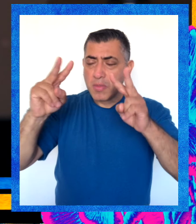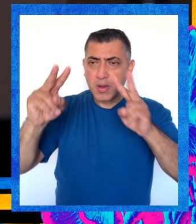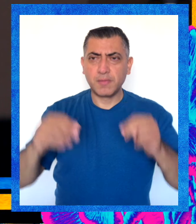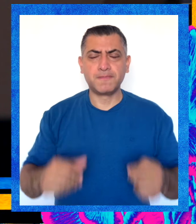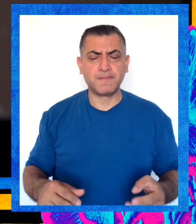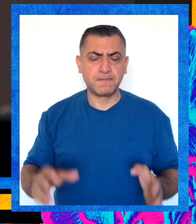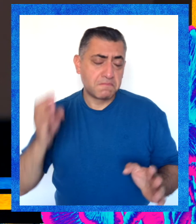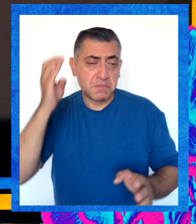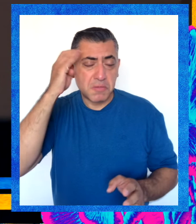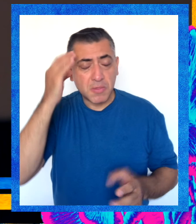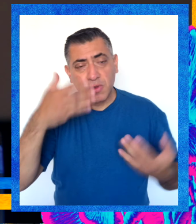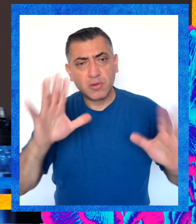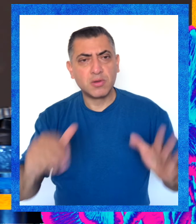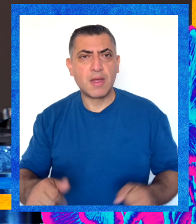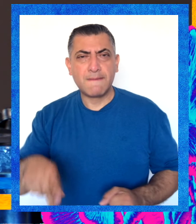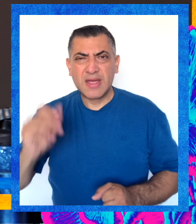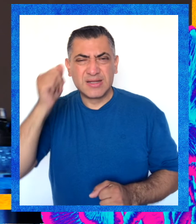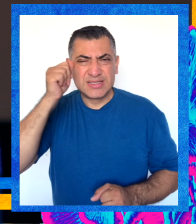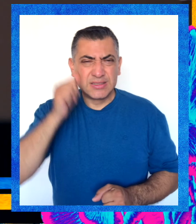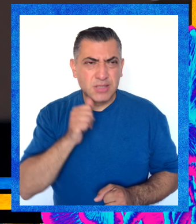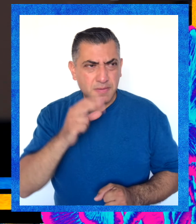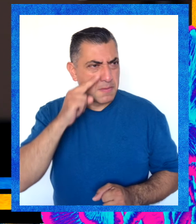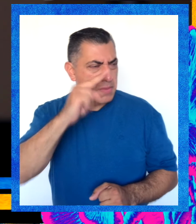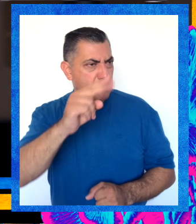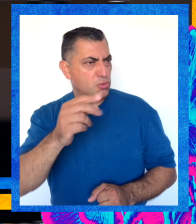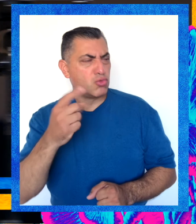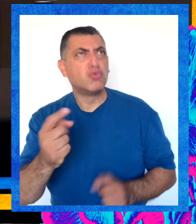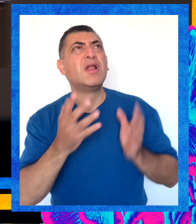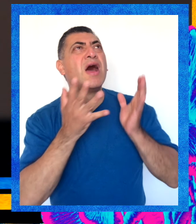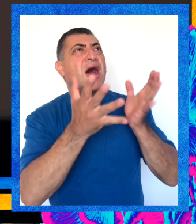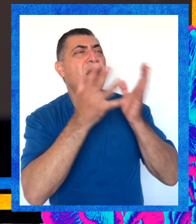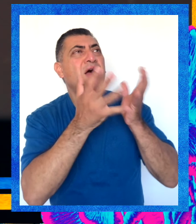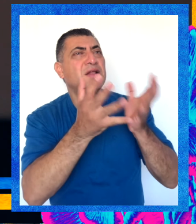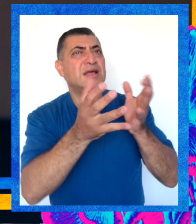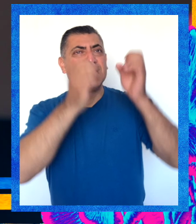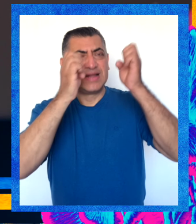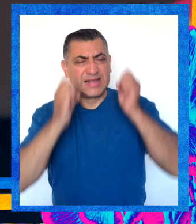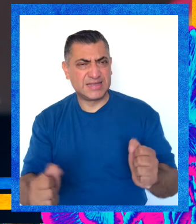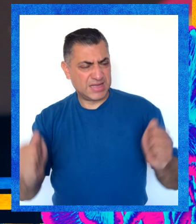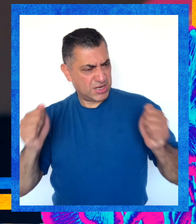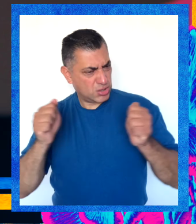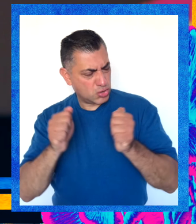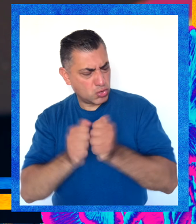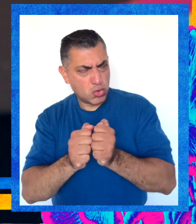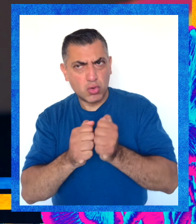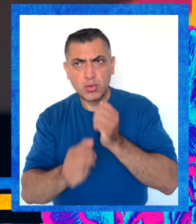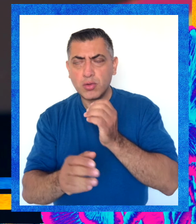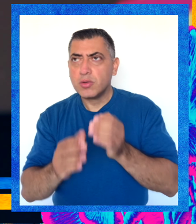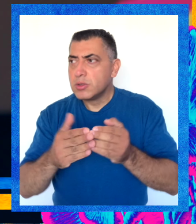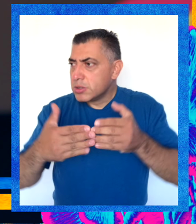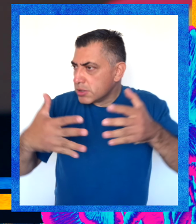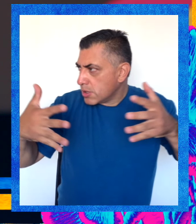han experimentado quizá lo han leído pero siempre inmediatamente hay un anhelo un deseo de estar comunicando con algo más allá de la simple